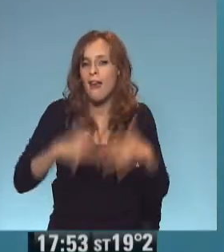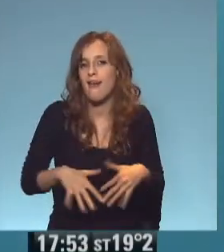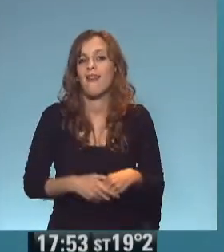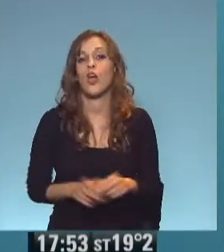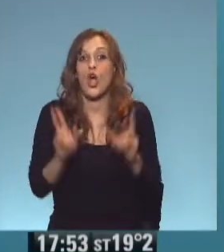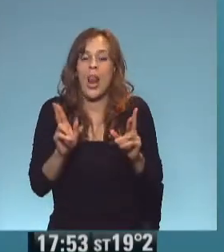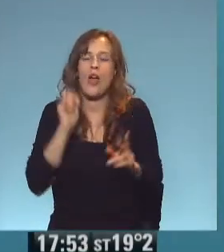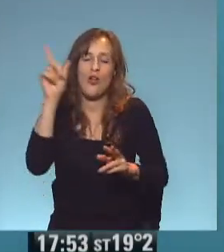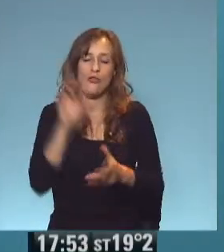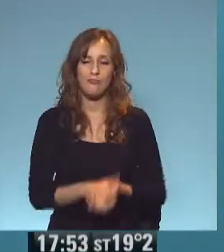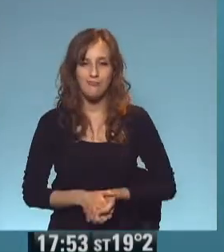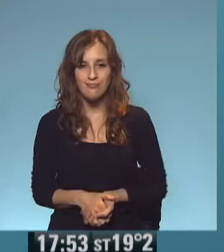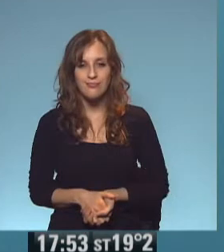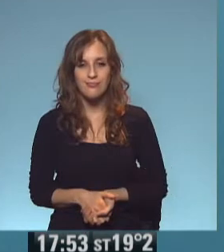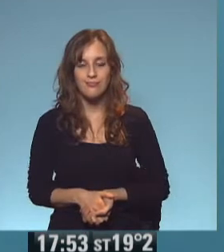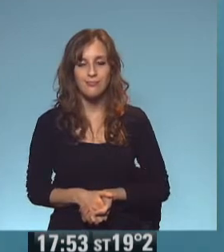resulte.